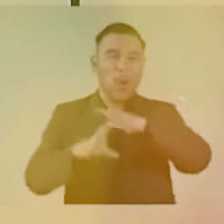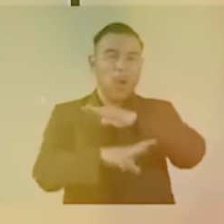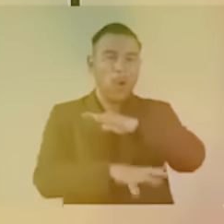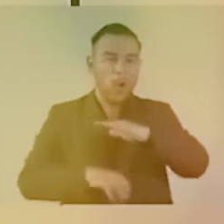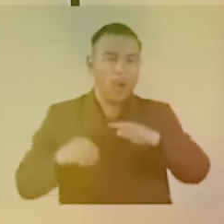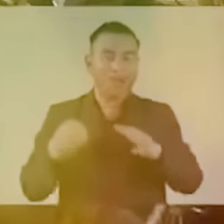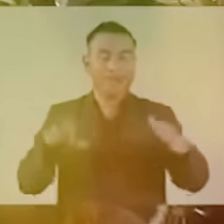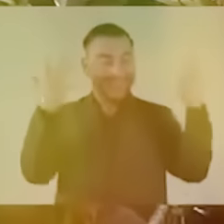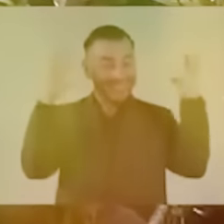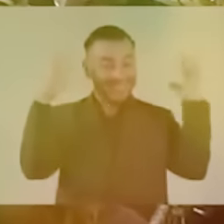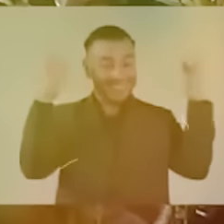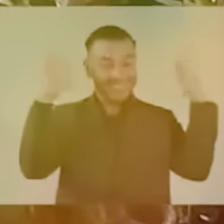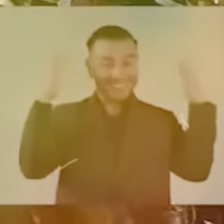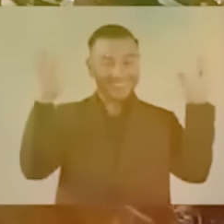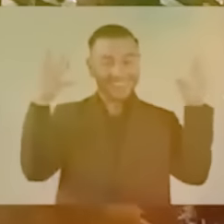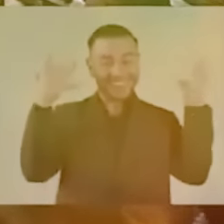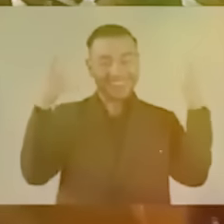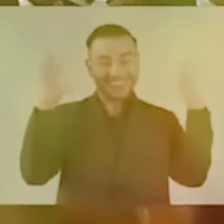país